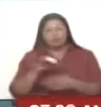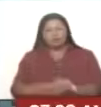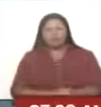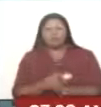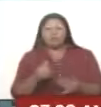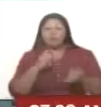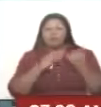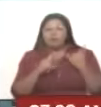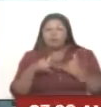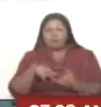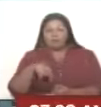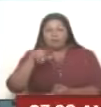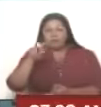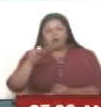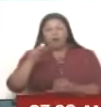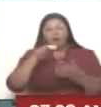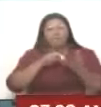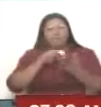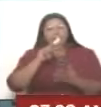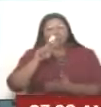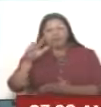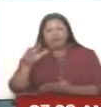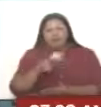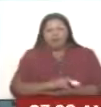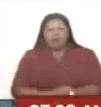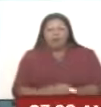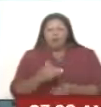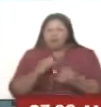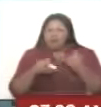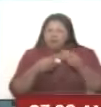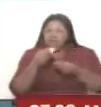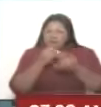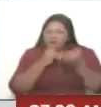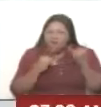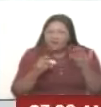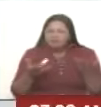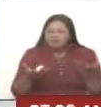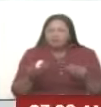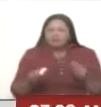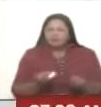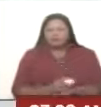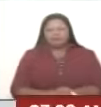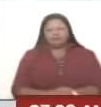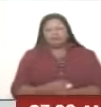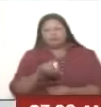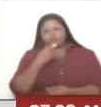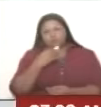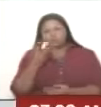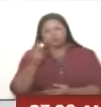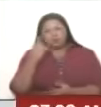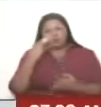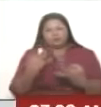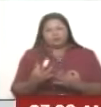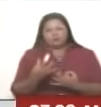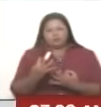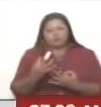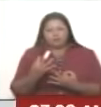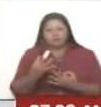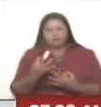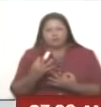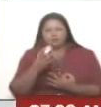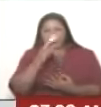el 2023 para Venezuela en lo económico? Sí, todavía no tenemos las cifras oficiales